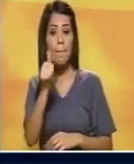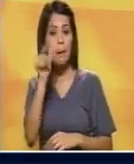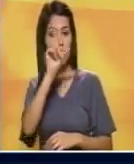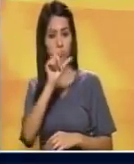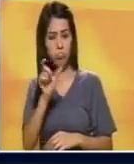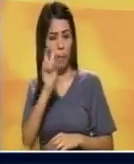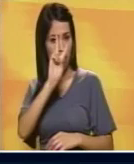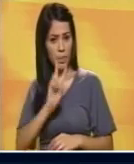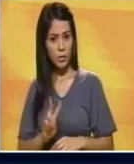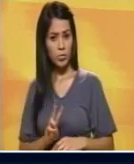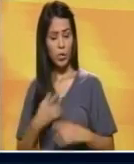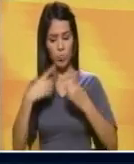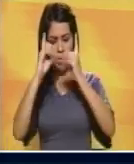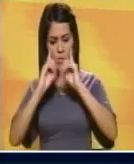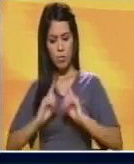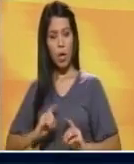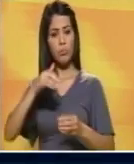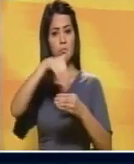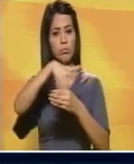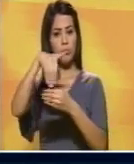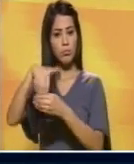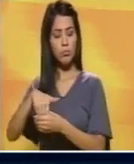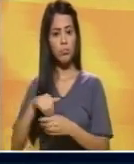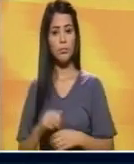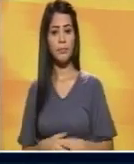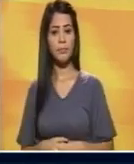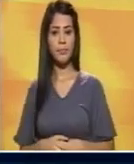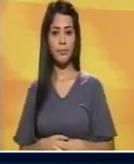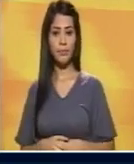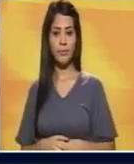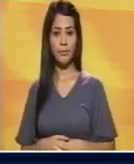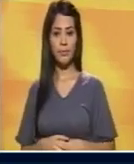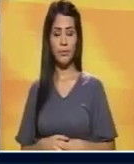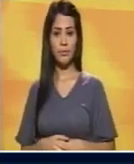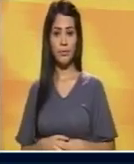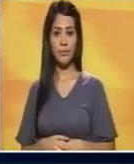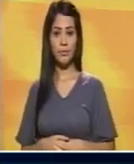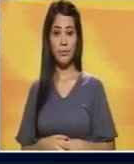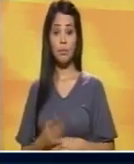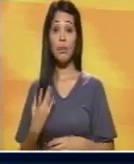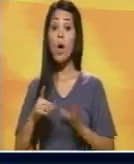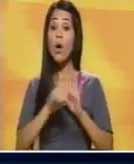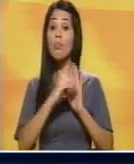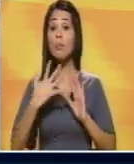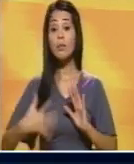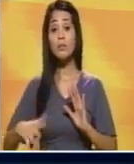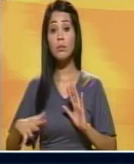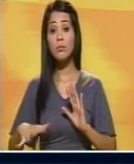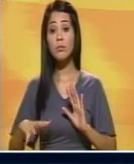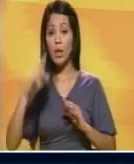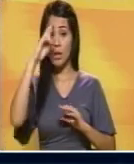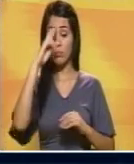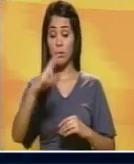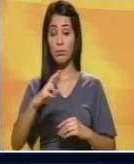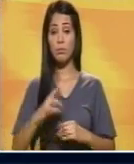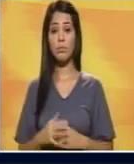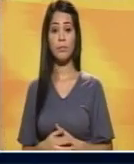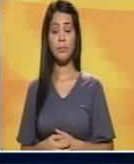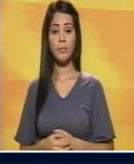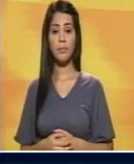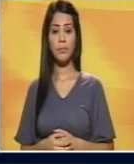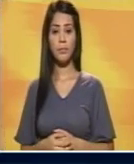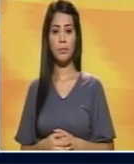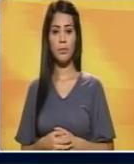su decisión de votar en estos comicios. Ese es un derecho que respetamos.